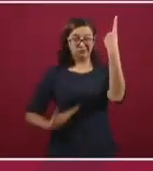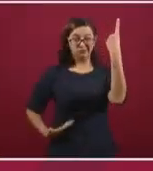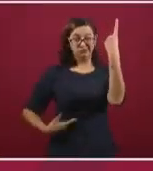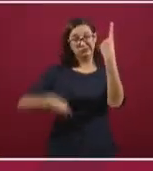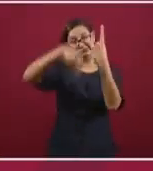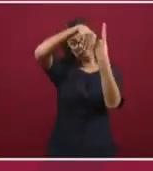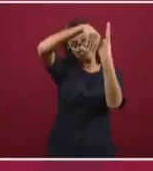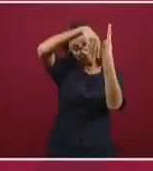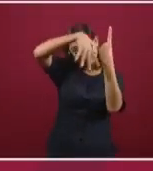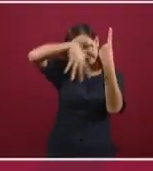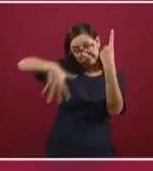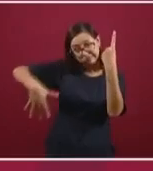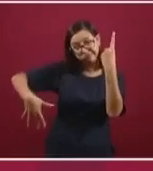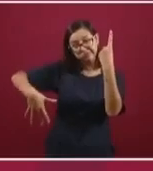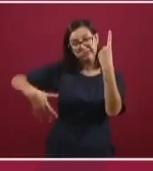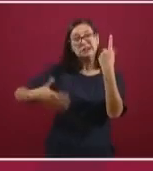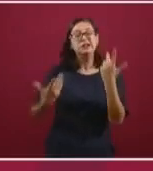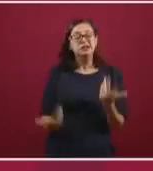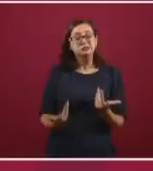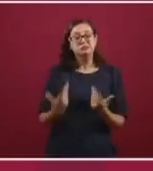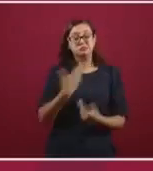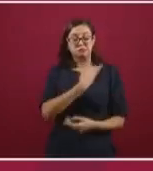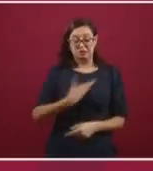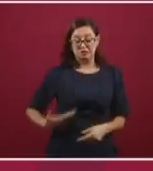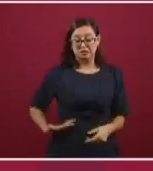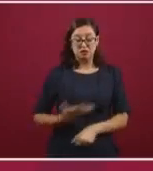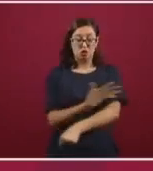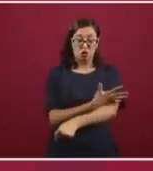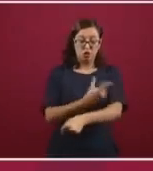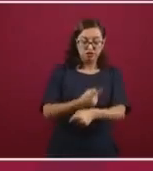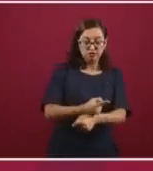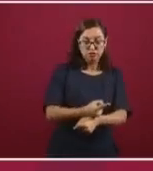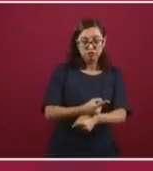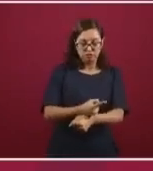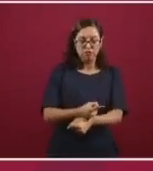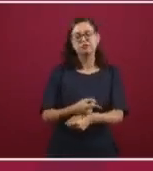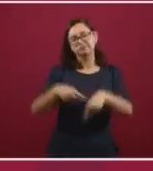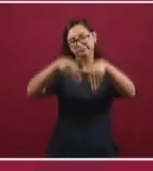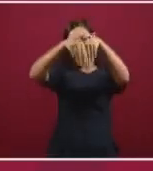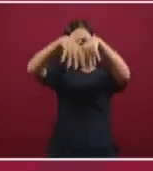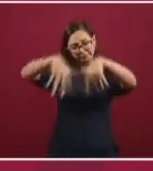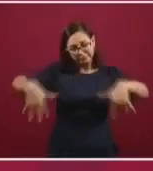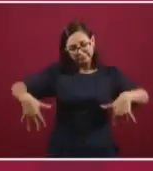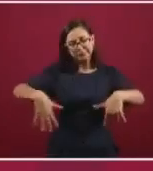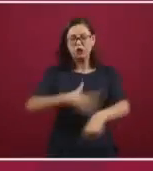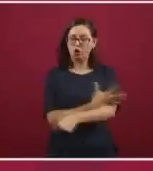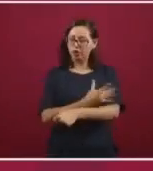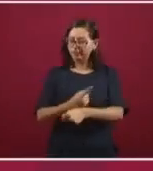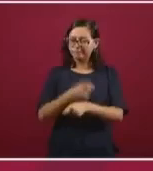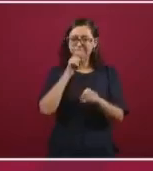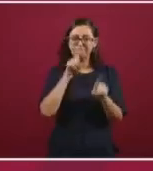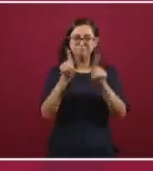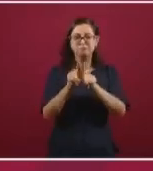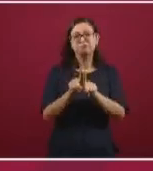los gobernadores tienen que ser honestos, los presidentes municipales también. Si el presidente es corrupto,